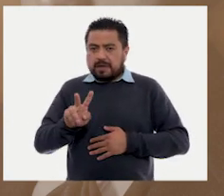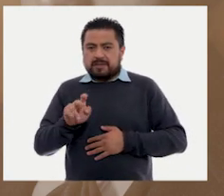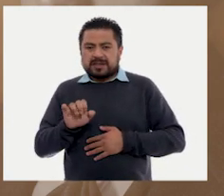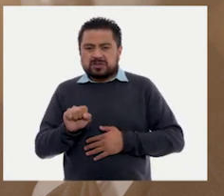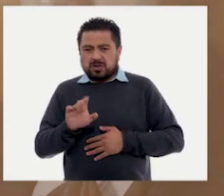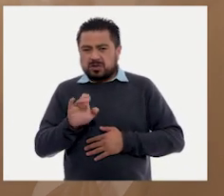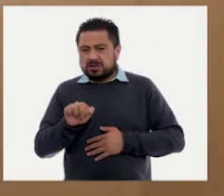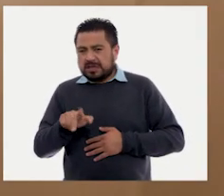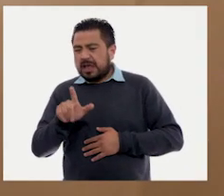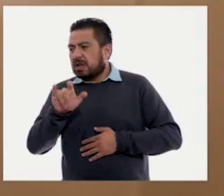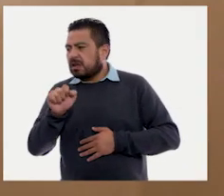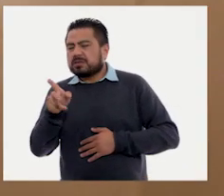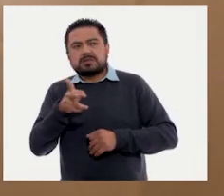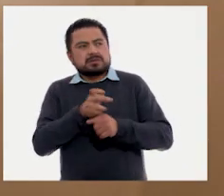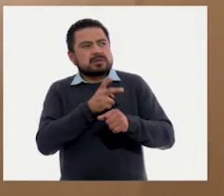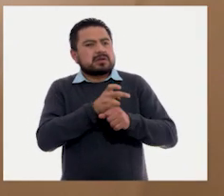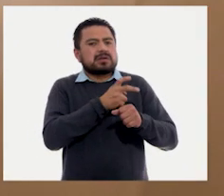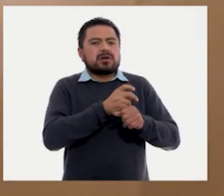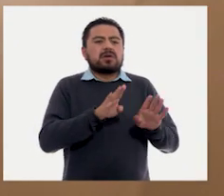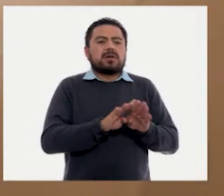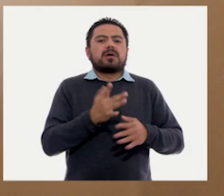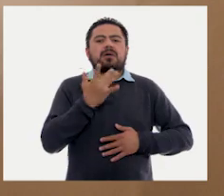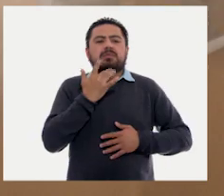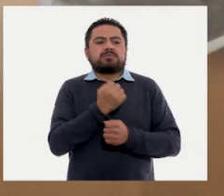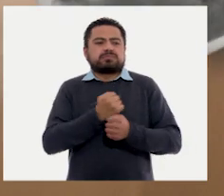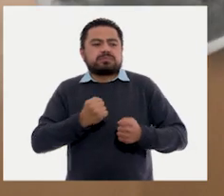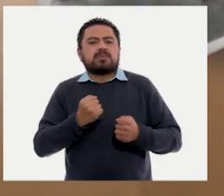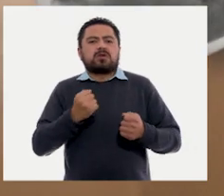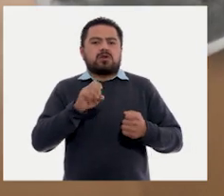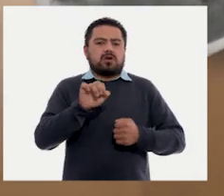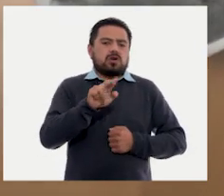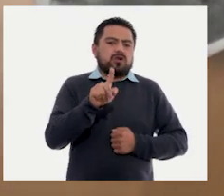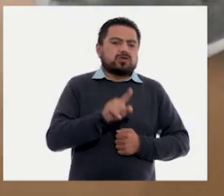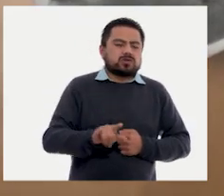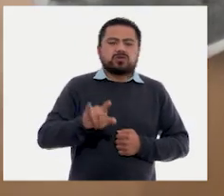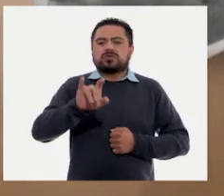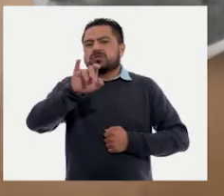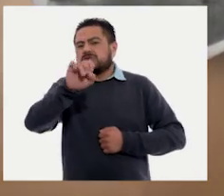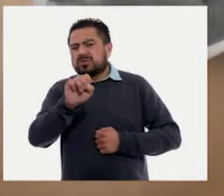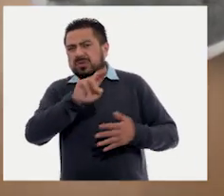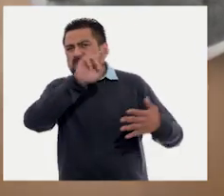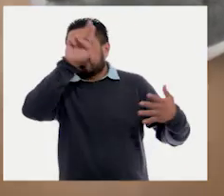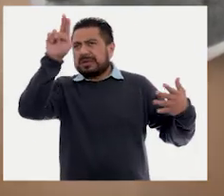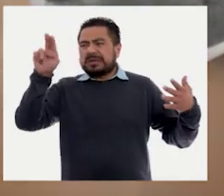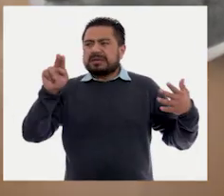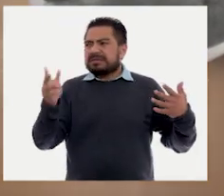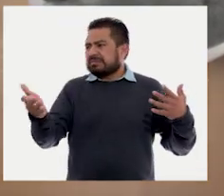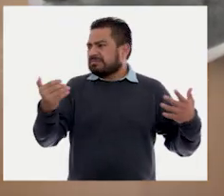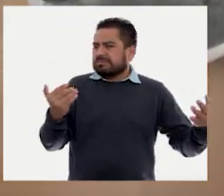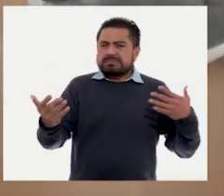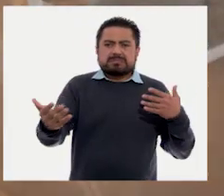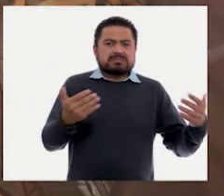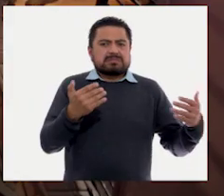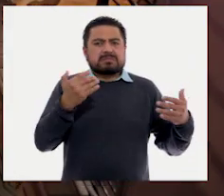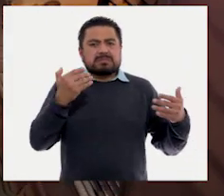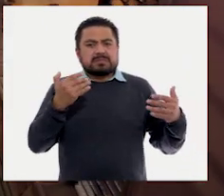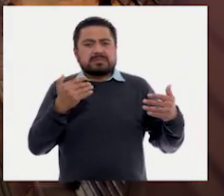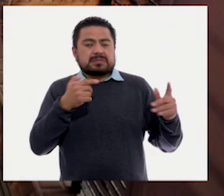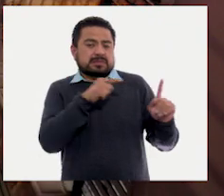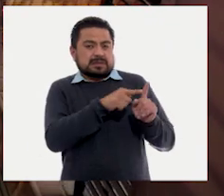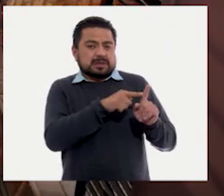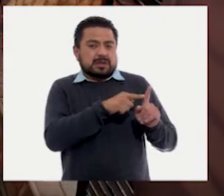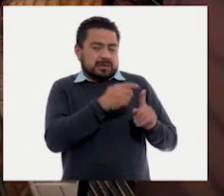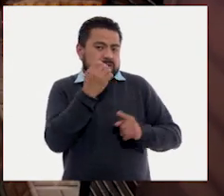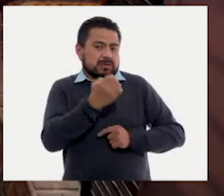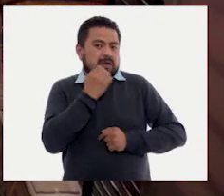mejores artistas, a Diego Rivera, a José Clemente Orozco, a Albert Huertas, a pintar los muros del antiguo Colegio San Ildefonso, que